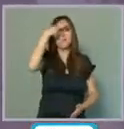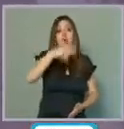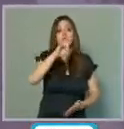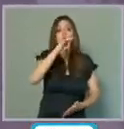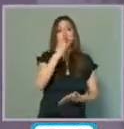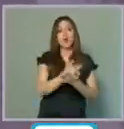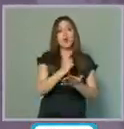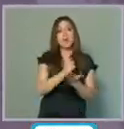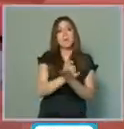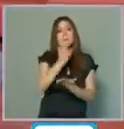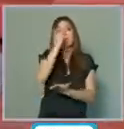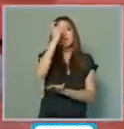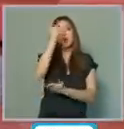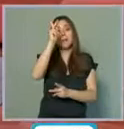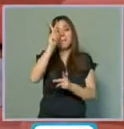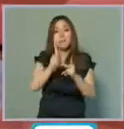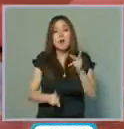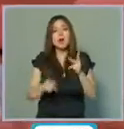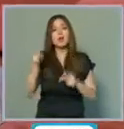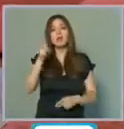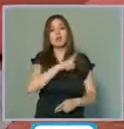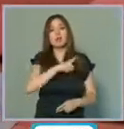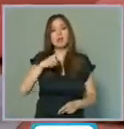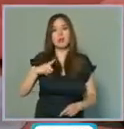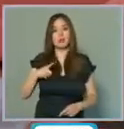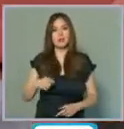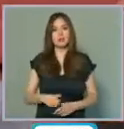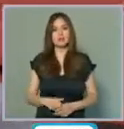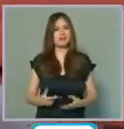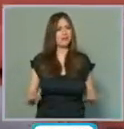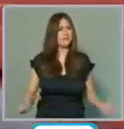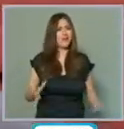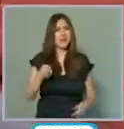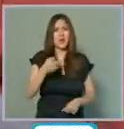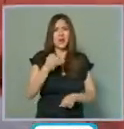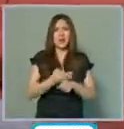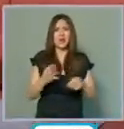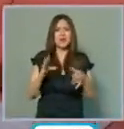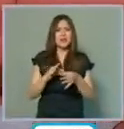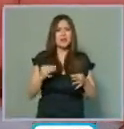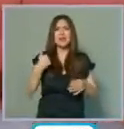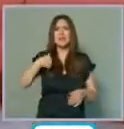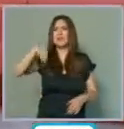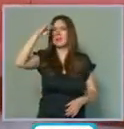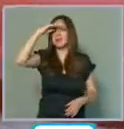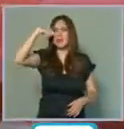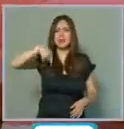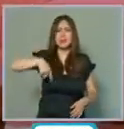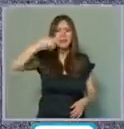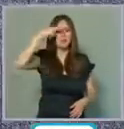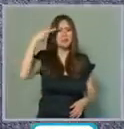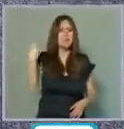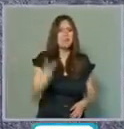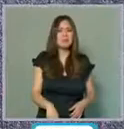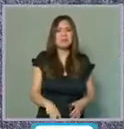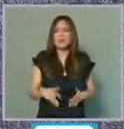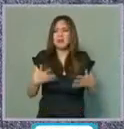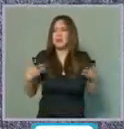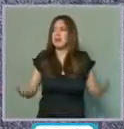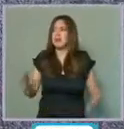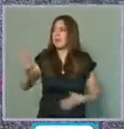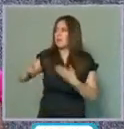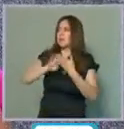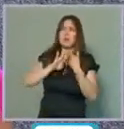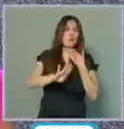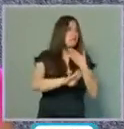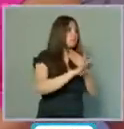le habían pedido. De verdad es que, como lo platica, doctor, me imagino al pobre de México, de verdad indefenso, atacado por todos lados